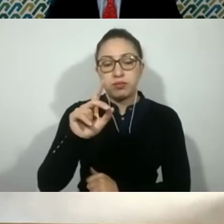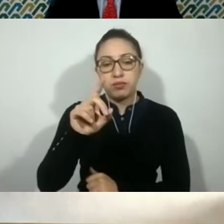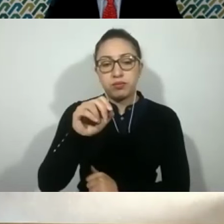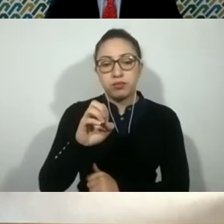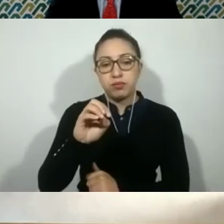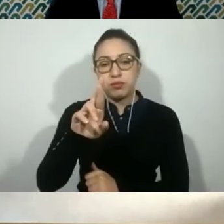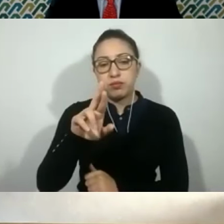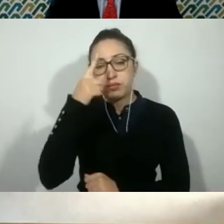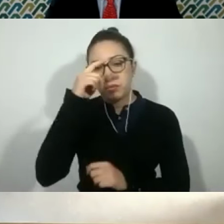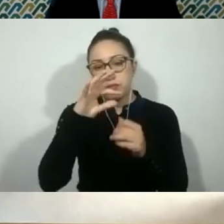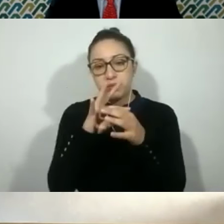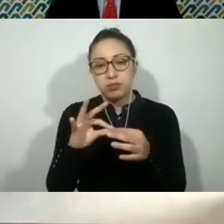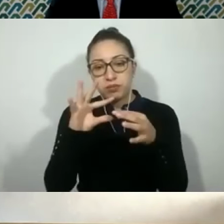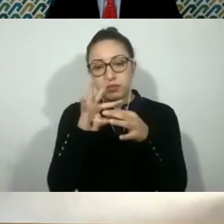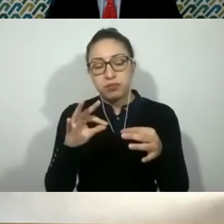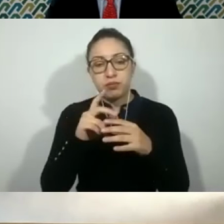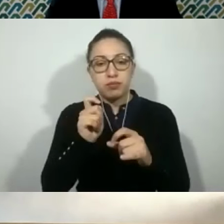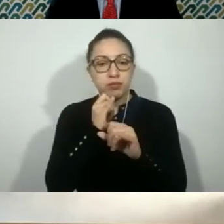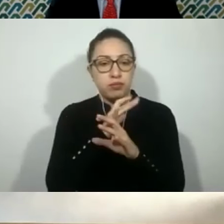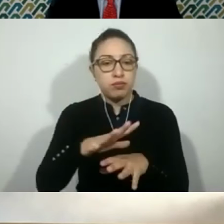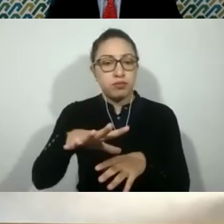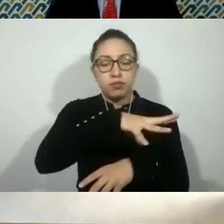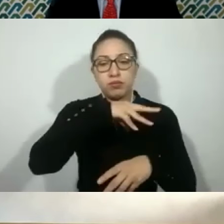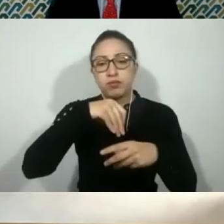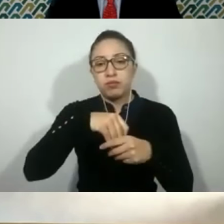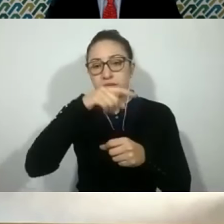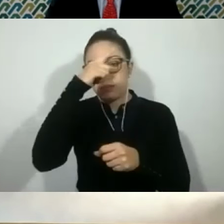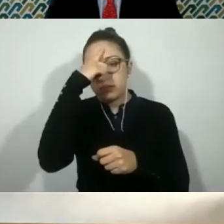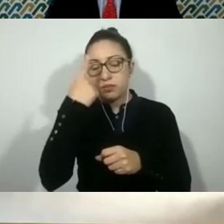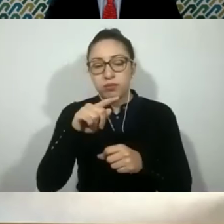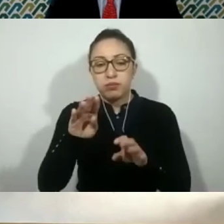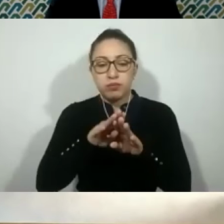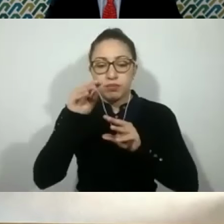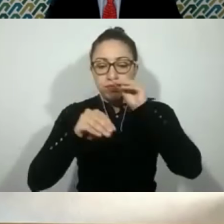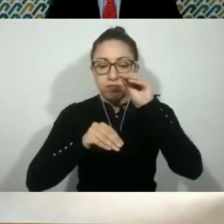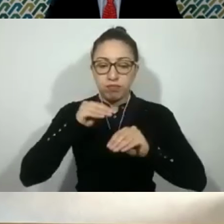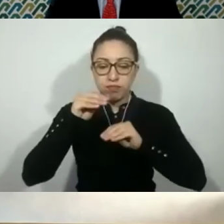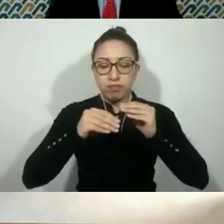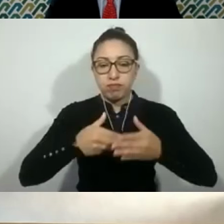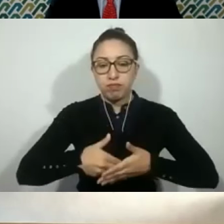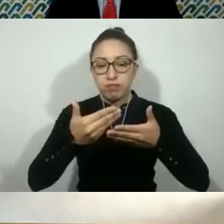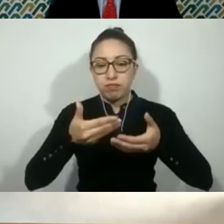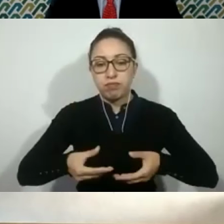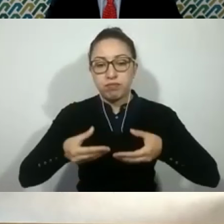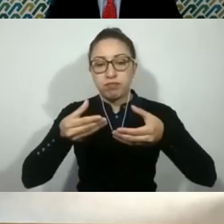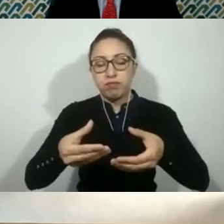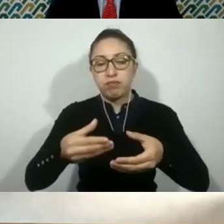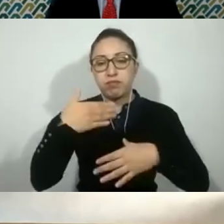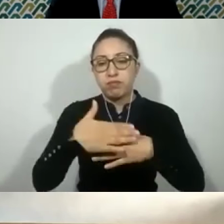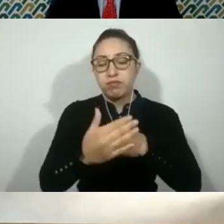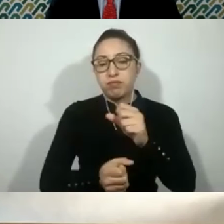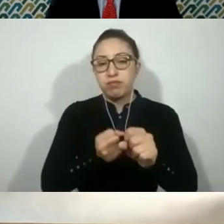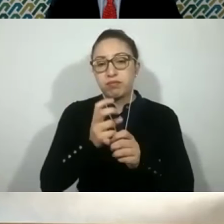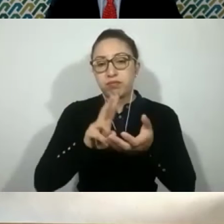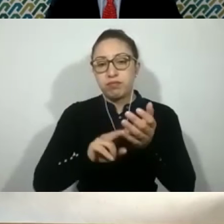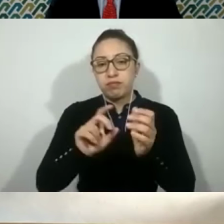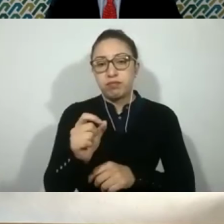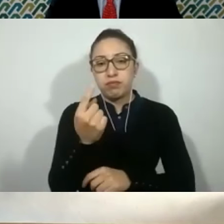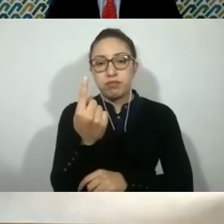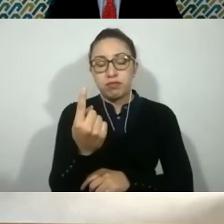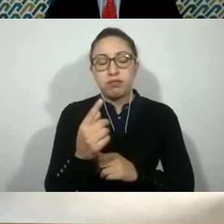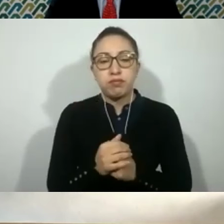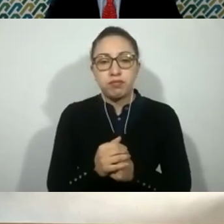objetivos y procedimientos empleados para la elaboración del paquete económico de la Ciudad de México. 4.